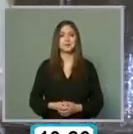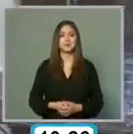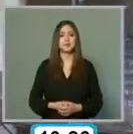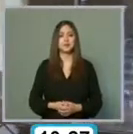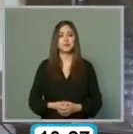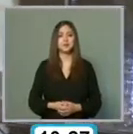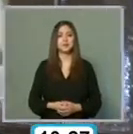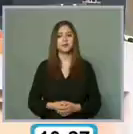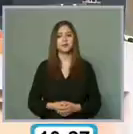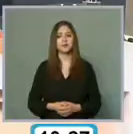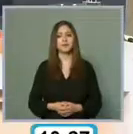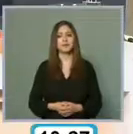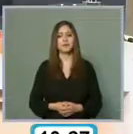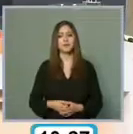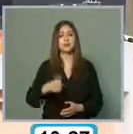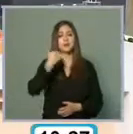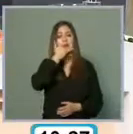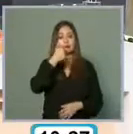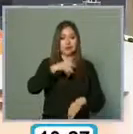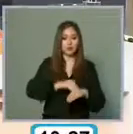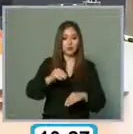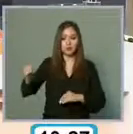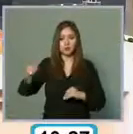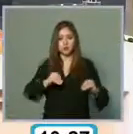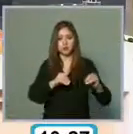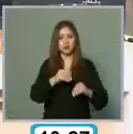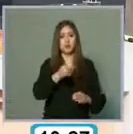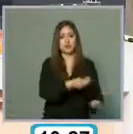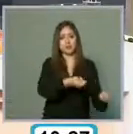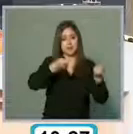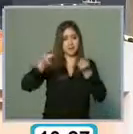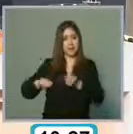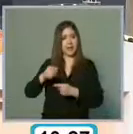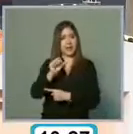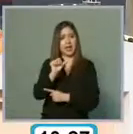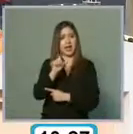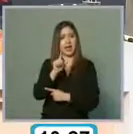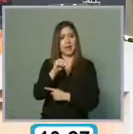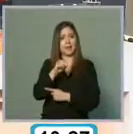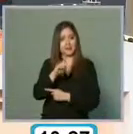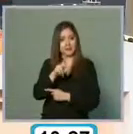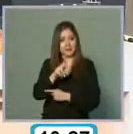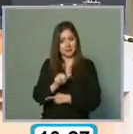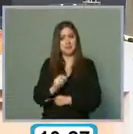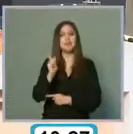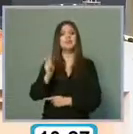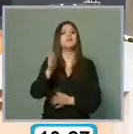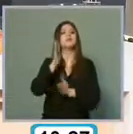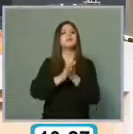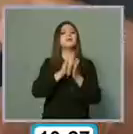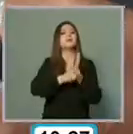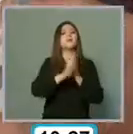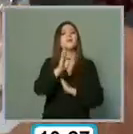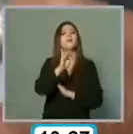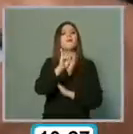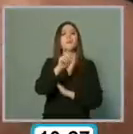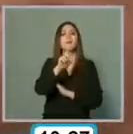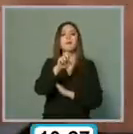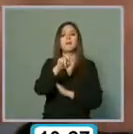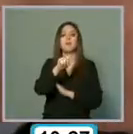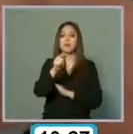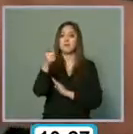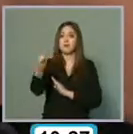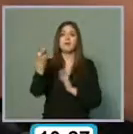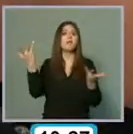los recuerdo, Va. compañero, Yo perdóname. soy tu Y la batidora. almendra, sí, nada la almendra, compañero, exactamente. Tendremos almendra fileteada. Esta no le vamos a dar ningún